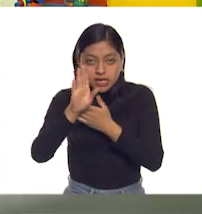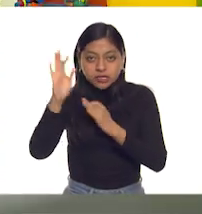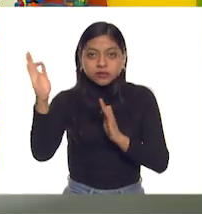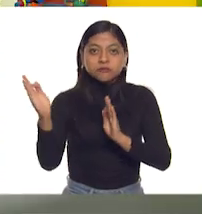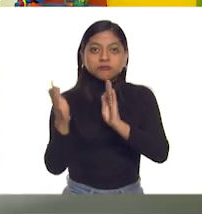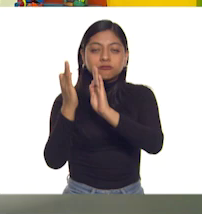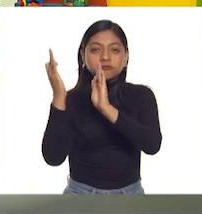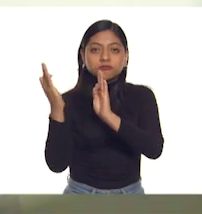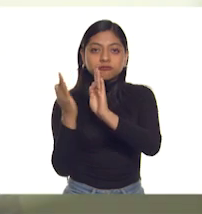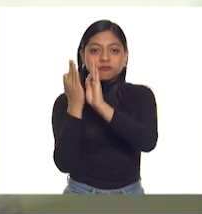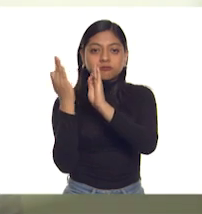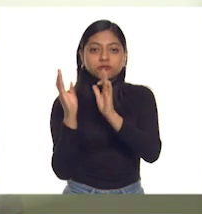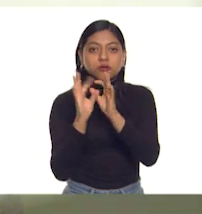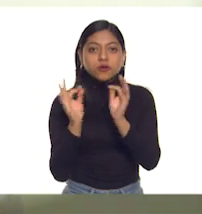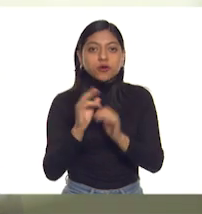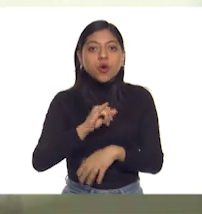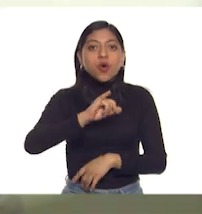decía: